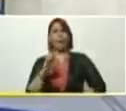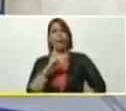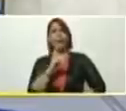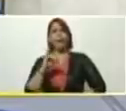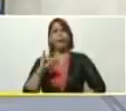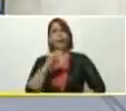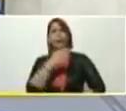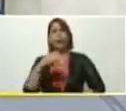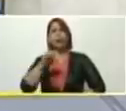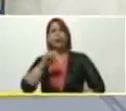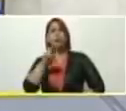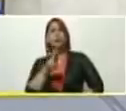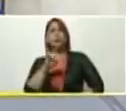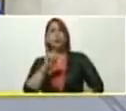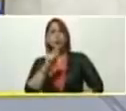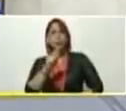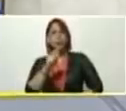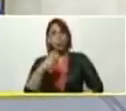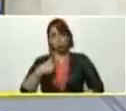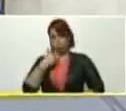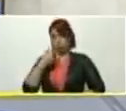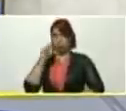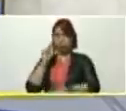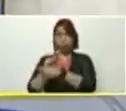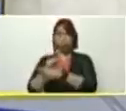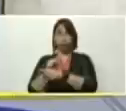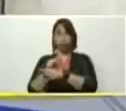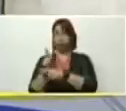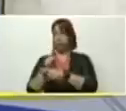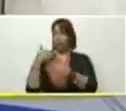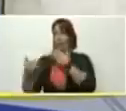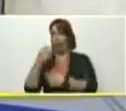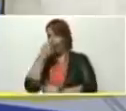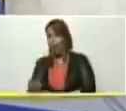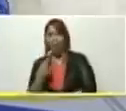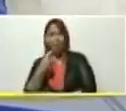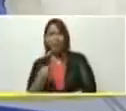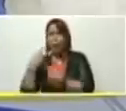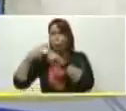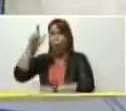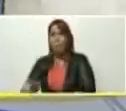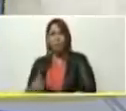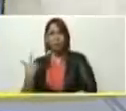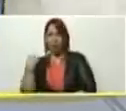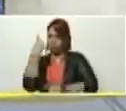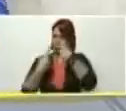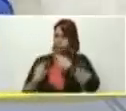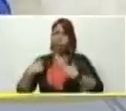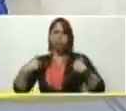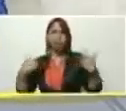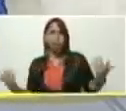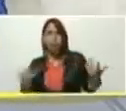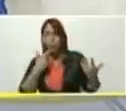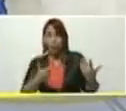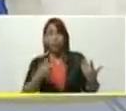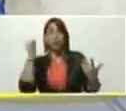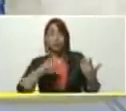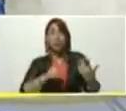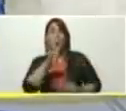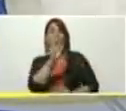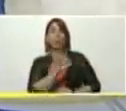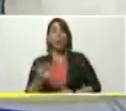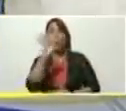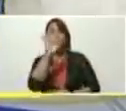lo digo. No me importa lo que diga Credit Suisse. Si me preguntaran, yo diría, si crece